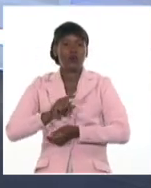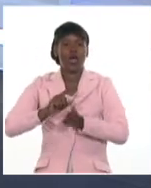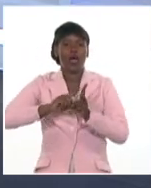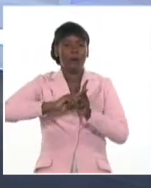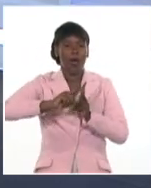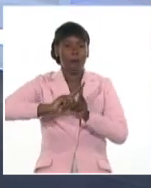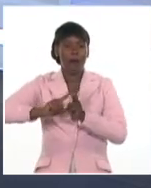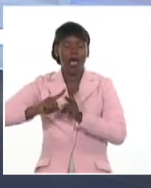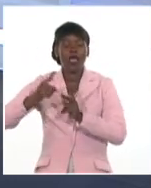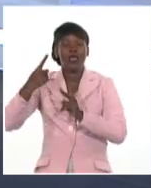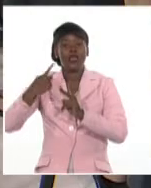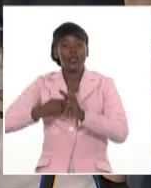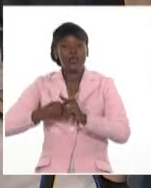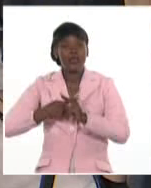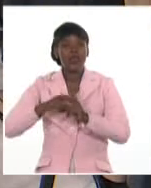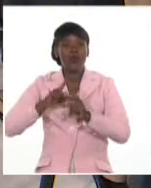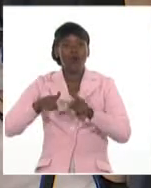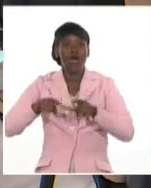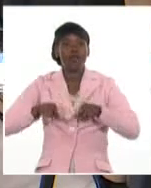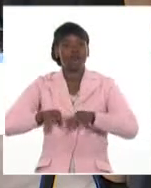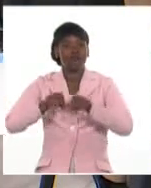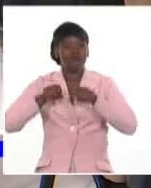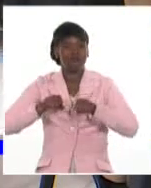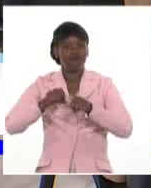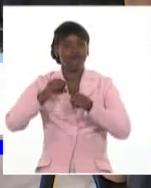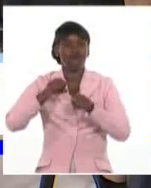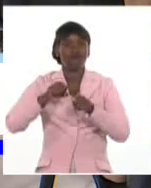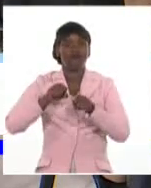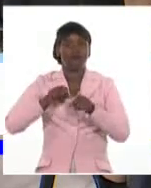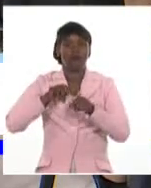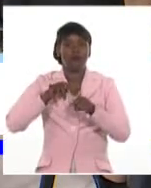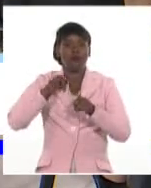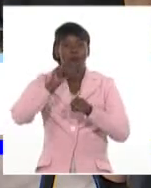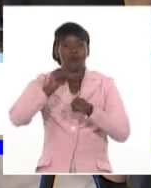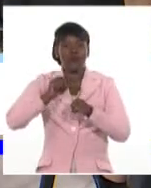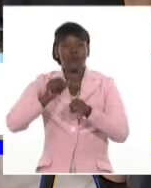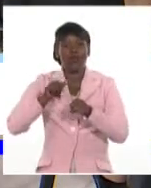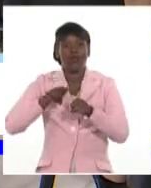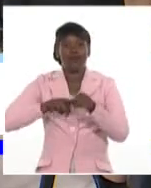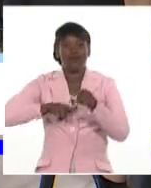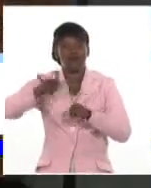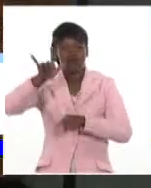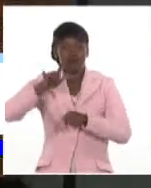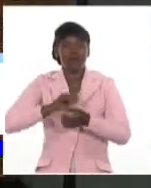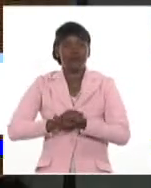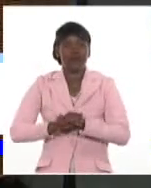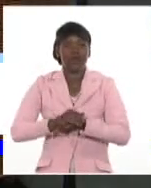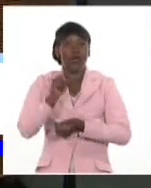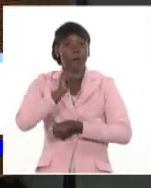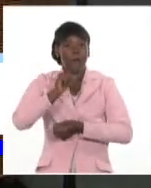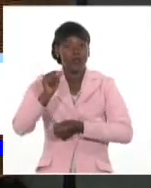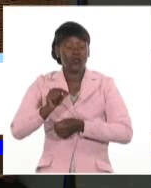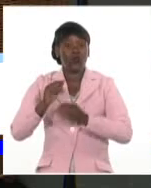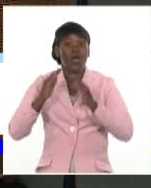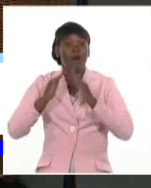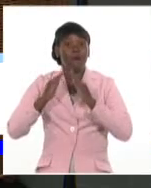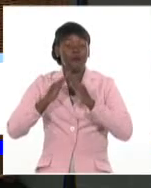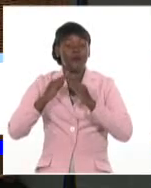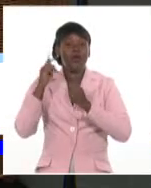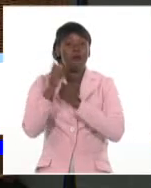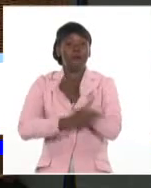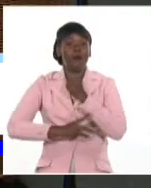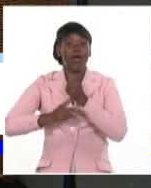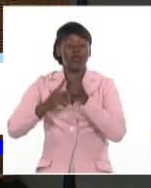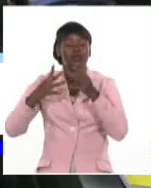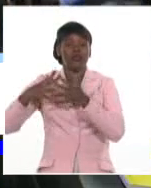Susan Eckstein. En el encuentro se abordaron temáticas como los asentamientos de cubanos en zonas de la Florida, su llegada a Estados Unidos